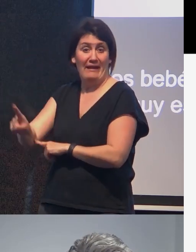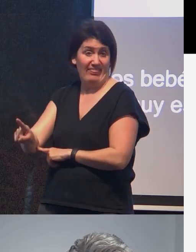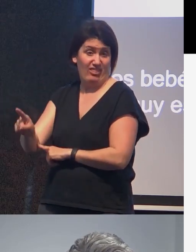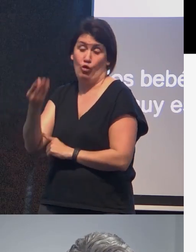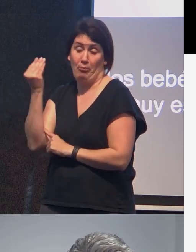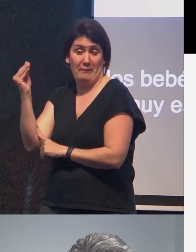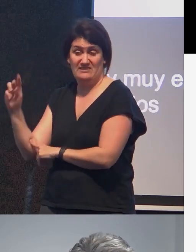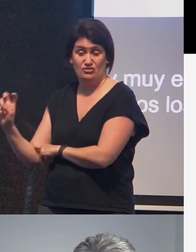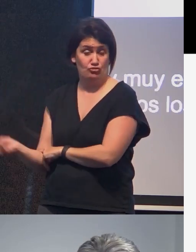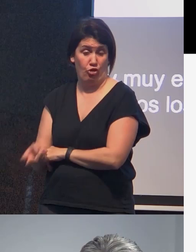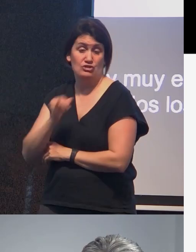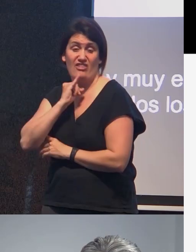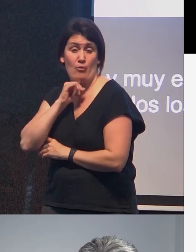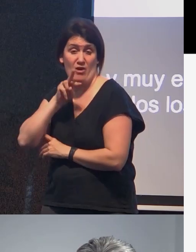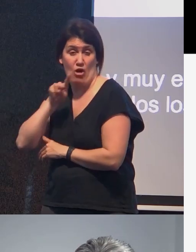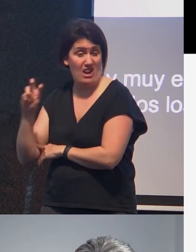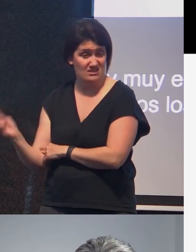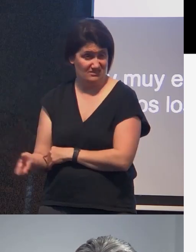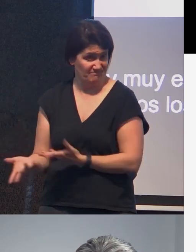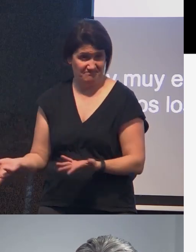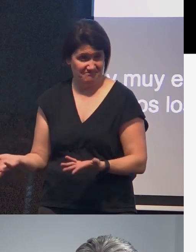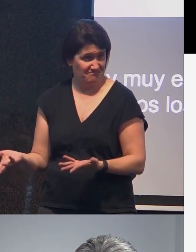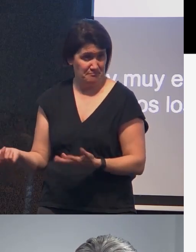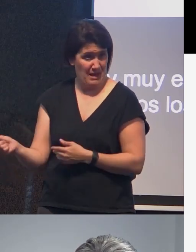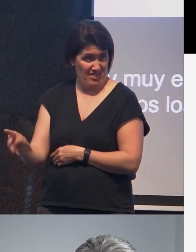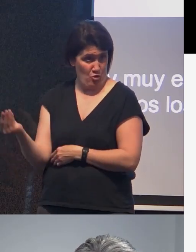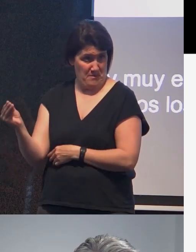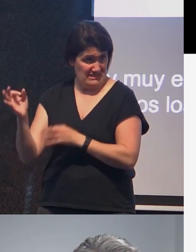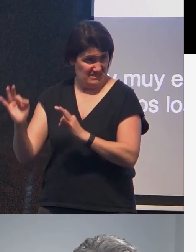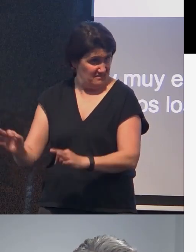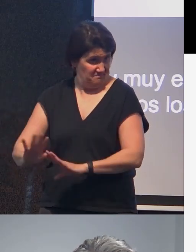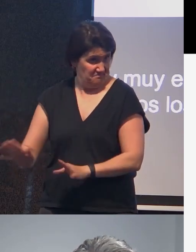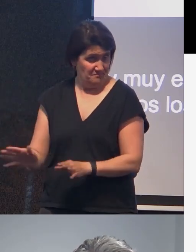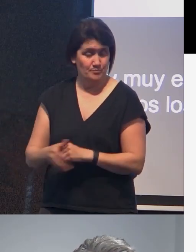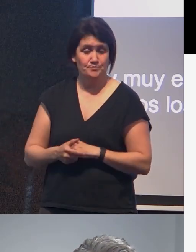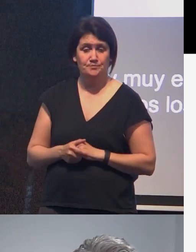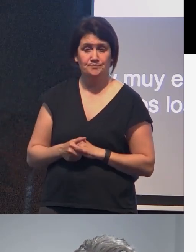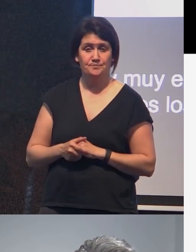todos los niños y niñas.